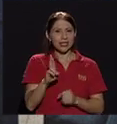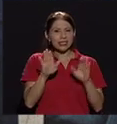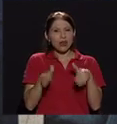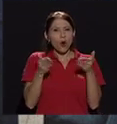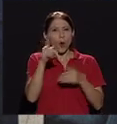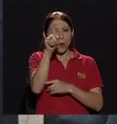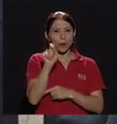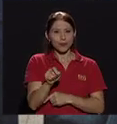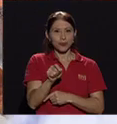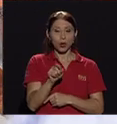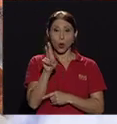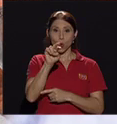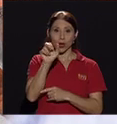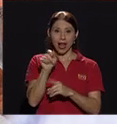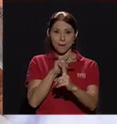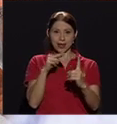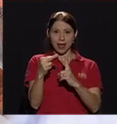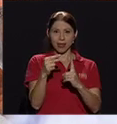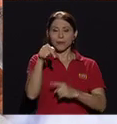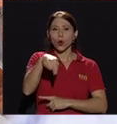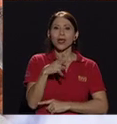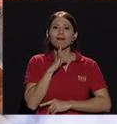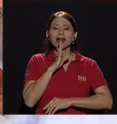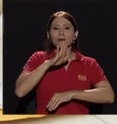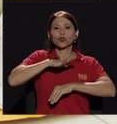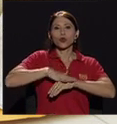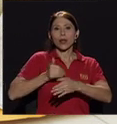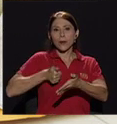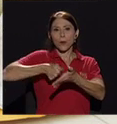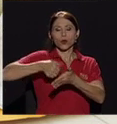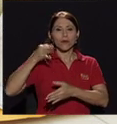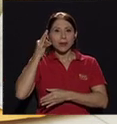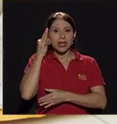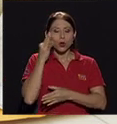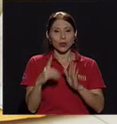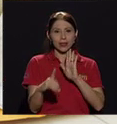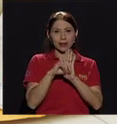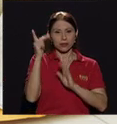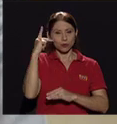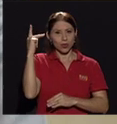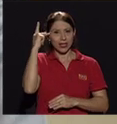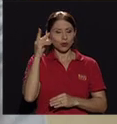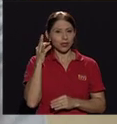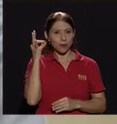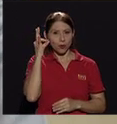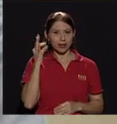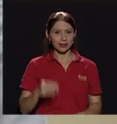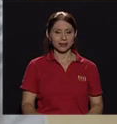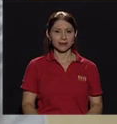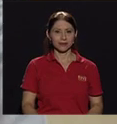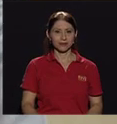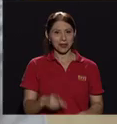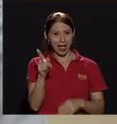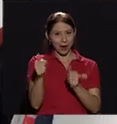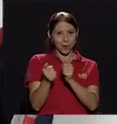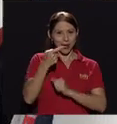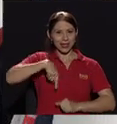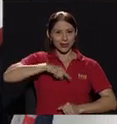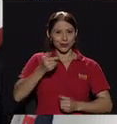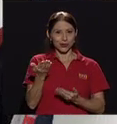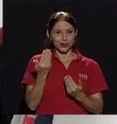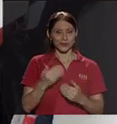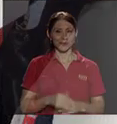política costarricense? Hoy, en Una Mirada, conversaremos sobre el voto femenino y los derechos políticos de las